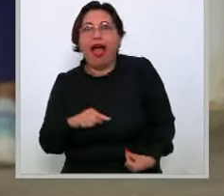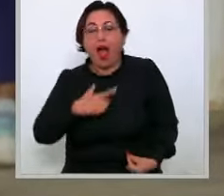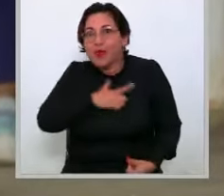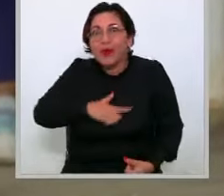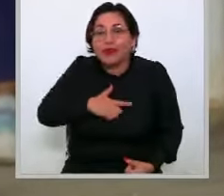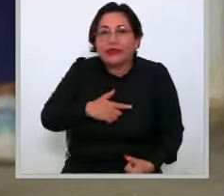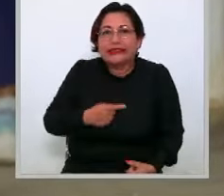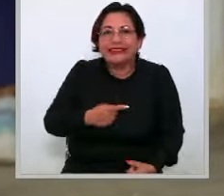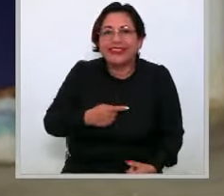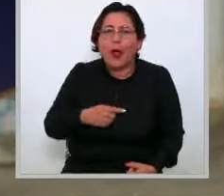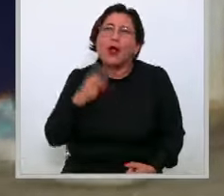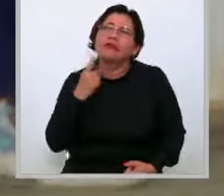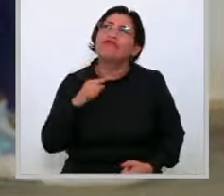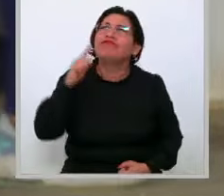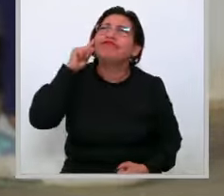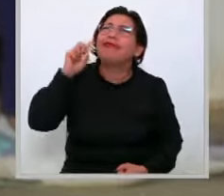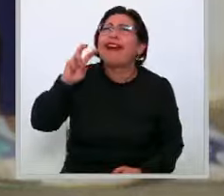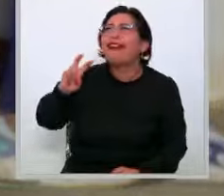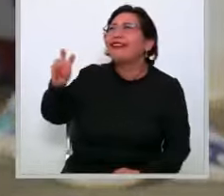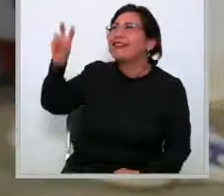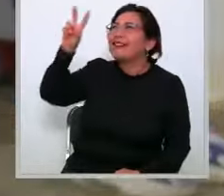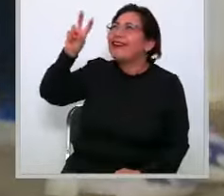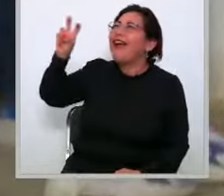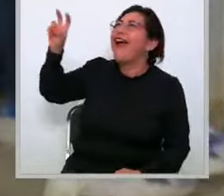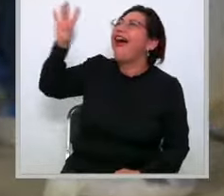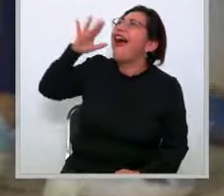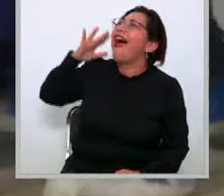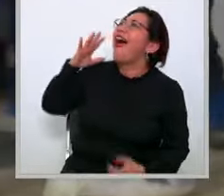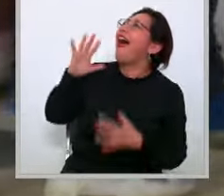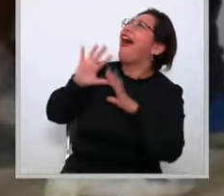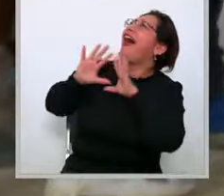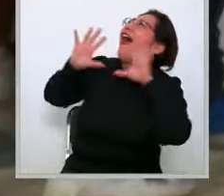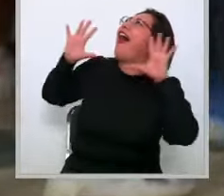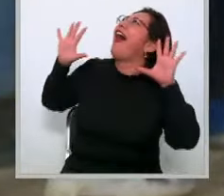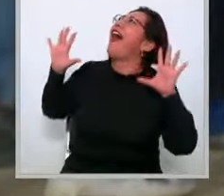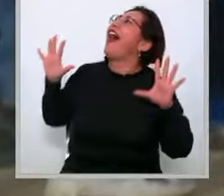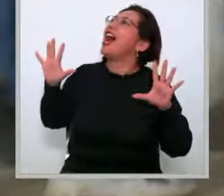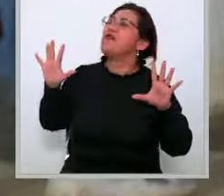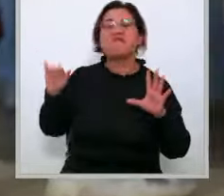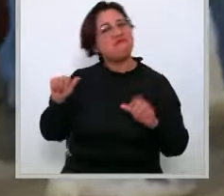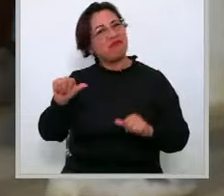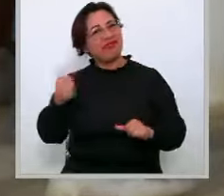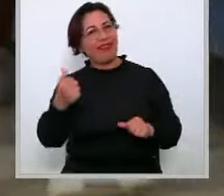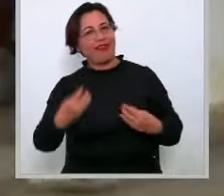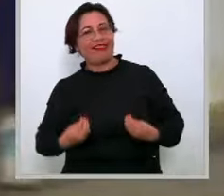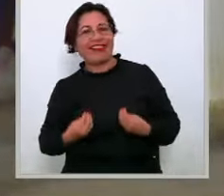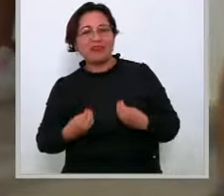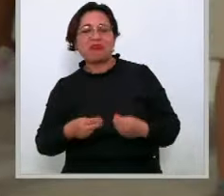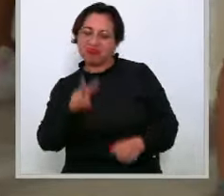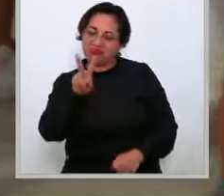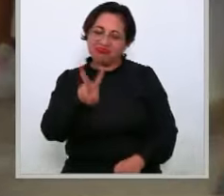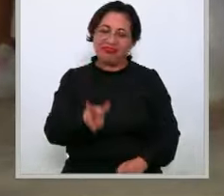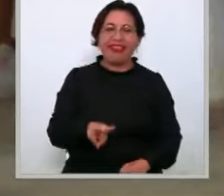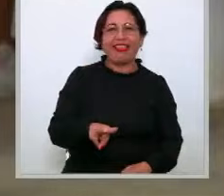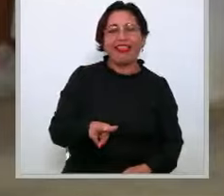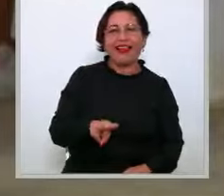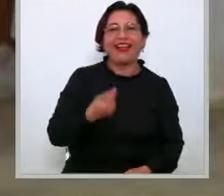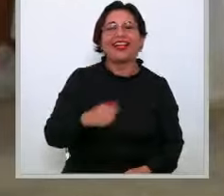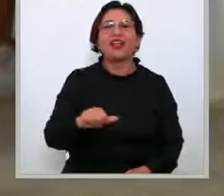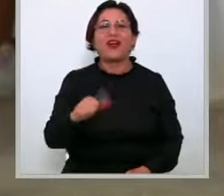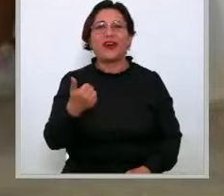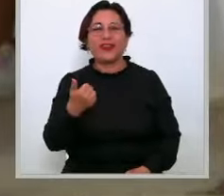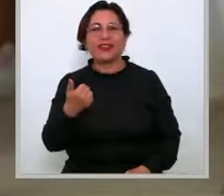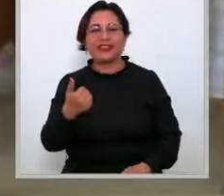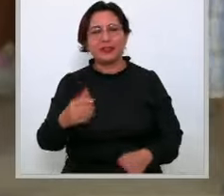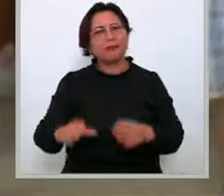Y algunos de fantasías, algunos de las vidas reales y también algo de aprender